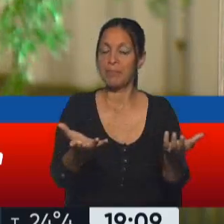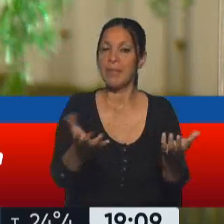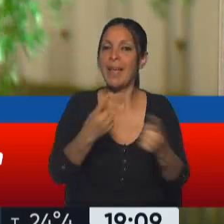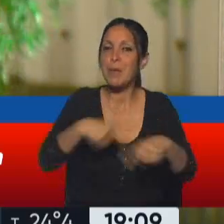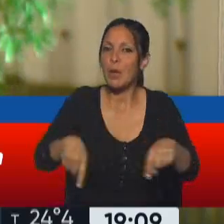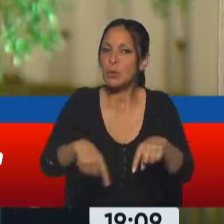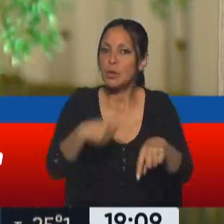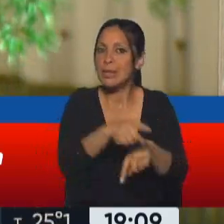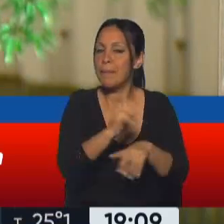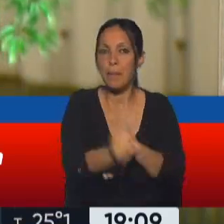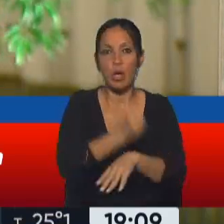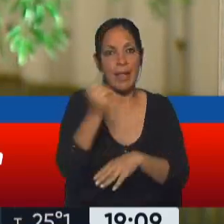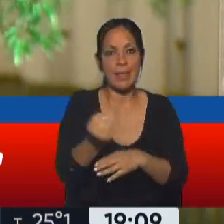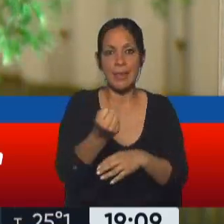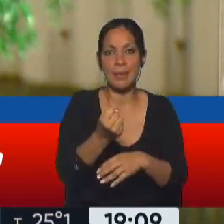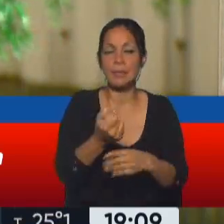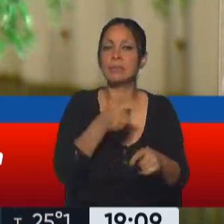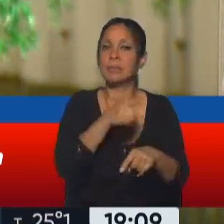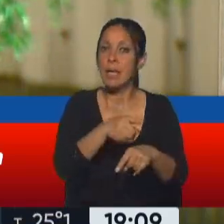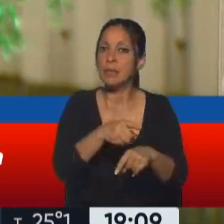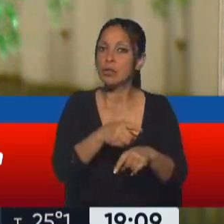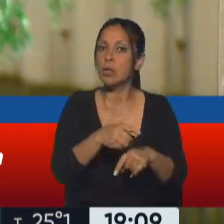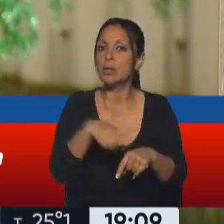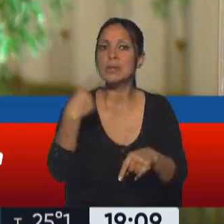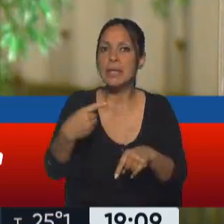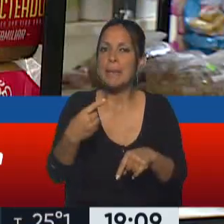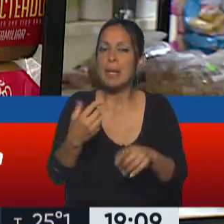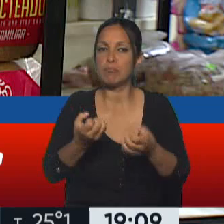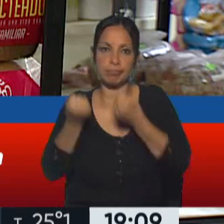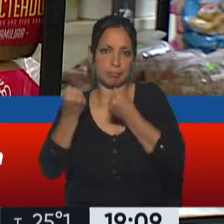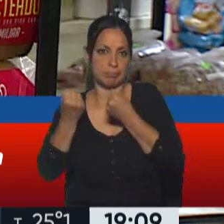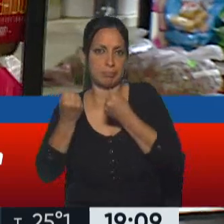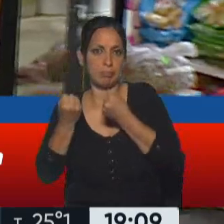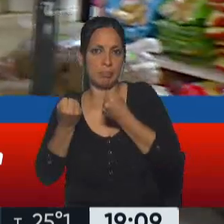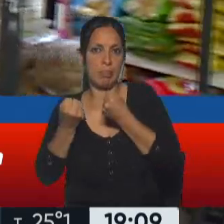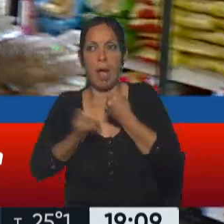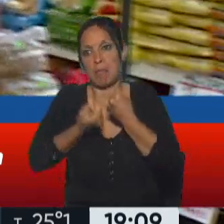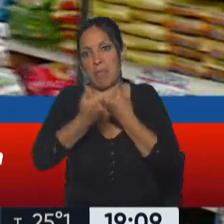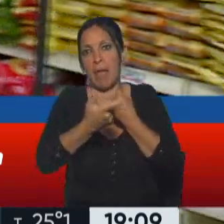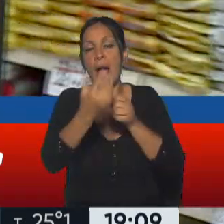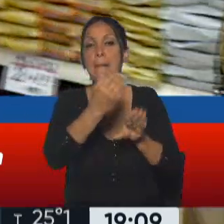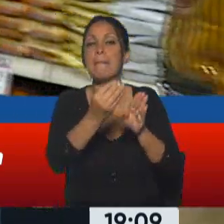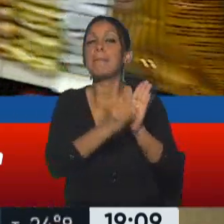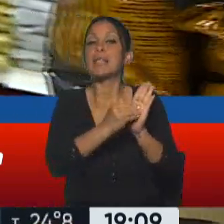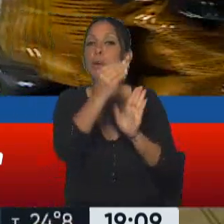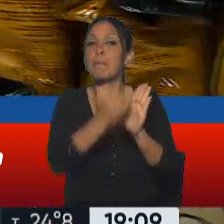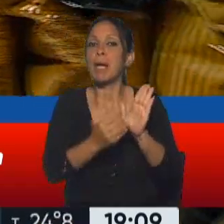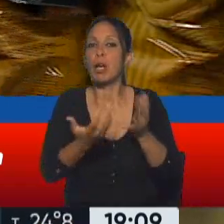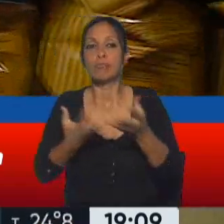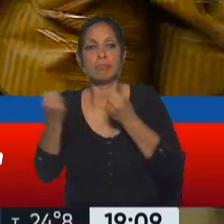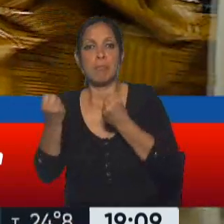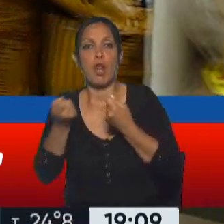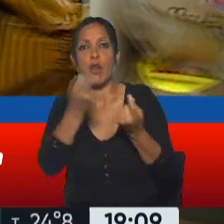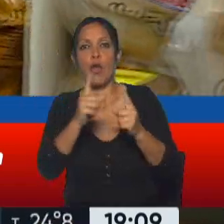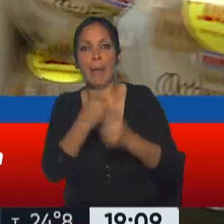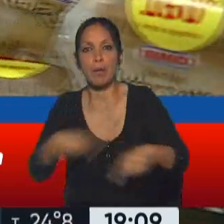desabastecimiento es una medida tendiente a hacer fracasar esta decisión del gobierno nacional.